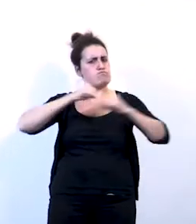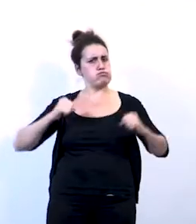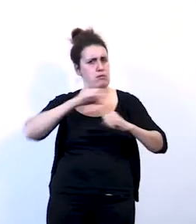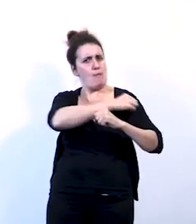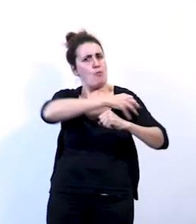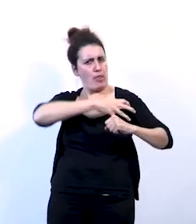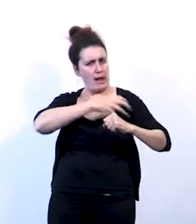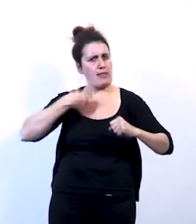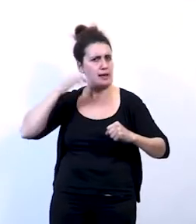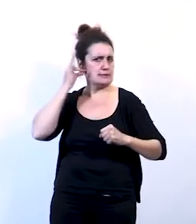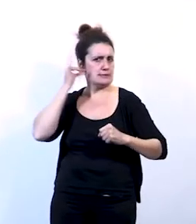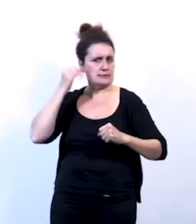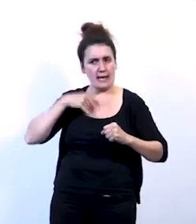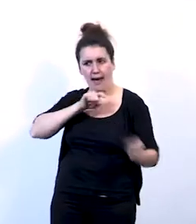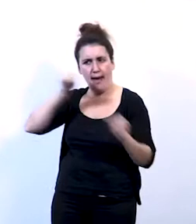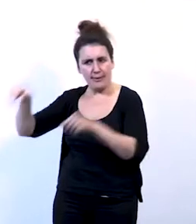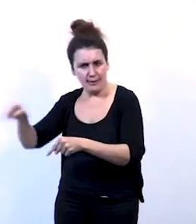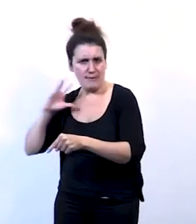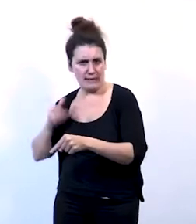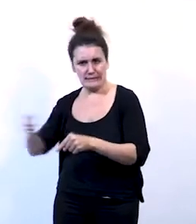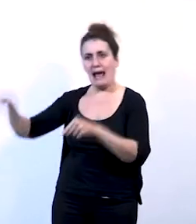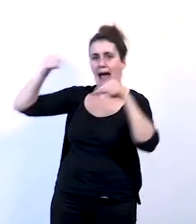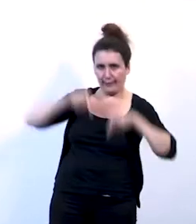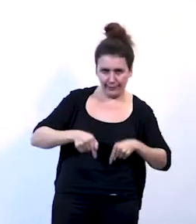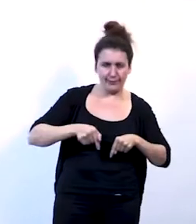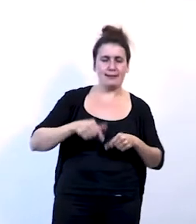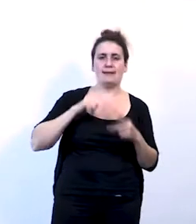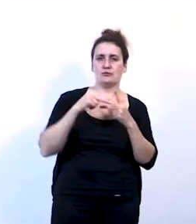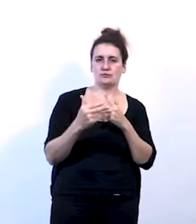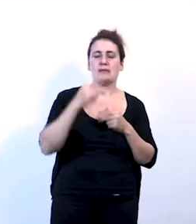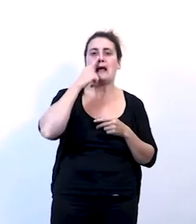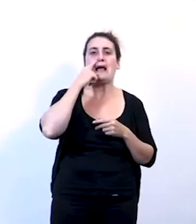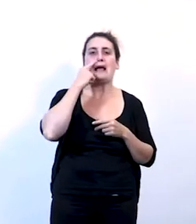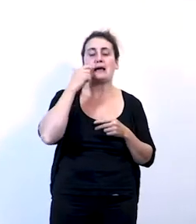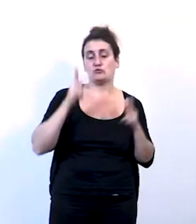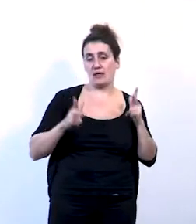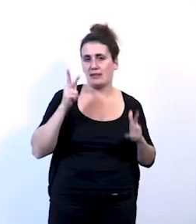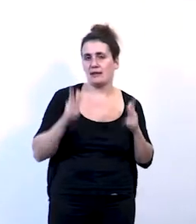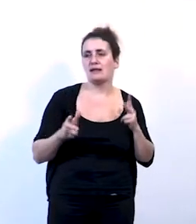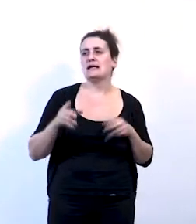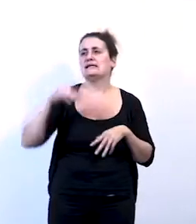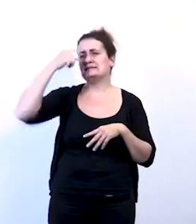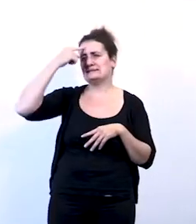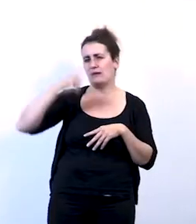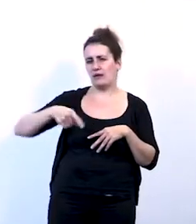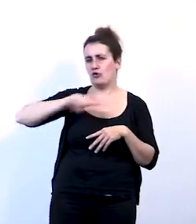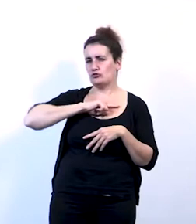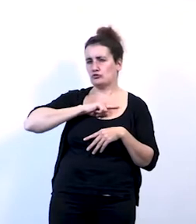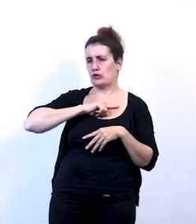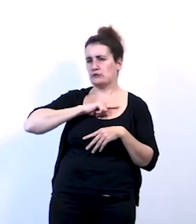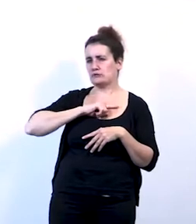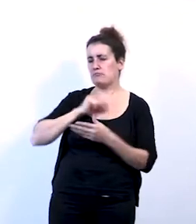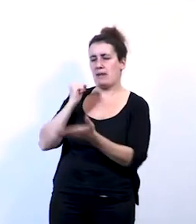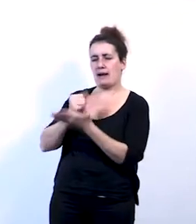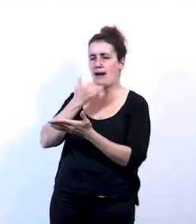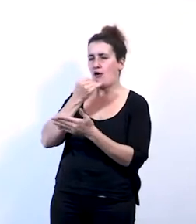Ya empoderadas allá, acá, y sabiendo que lo que hagamos nosotras puede marcar una agenda política